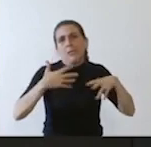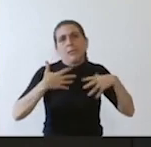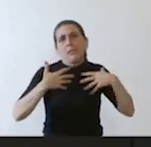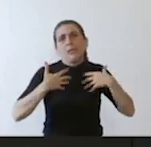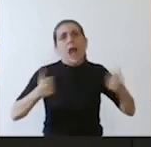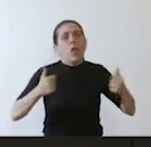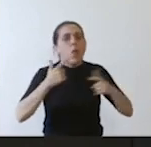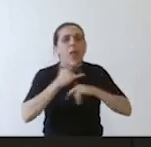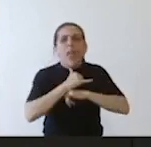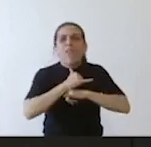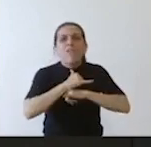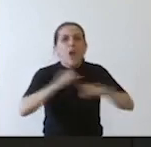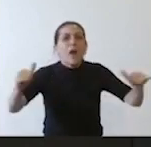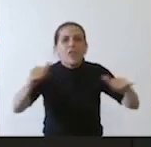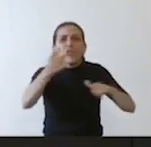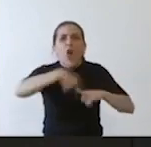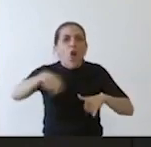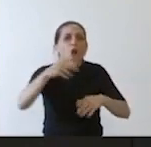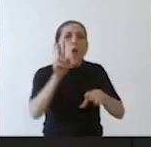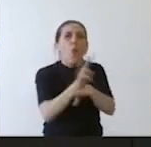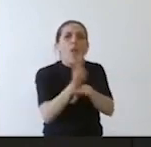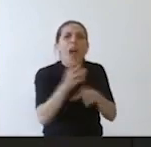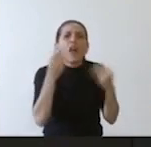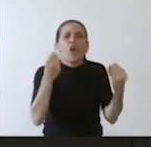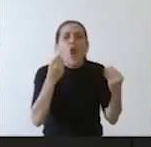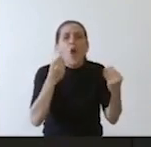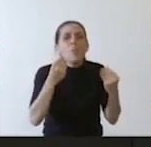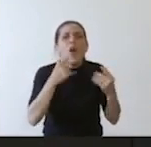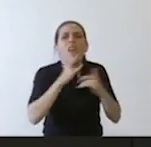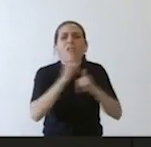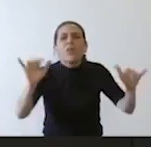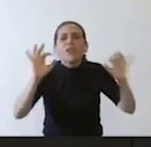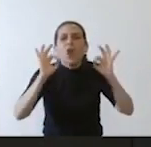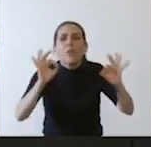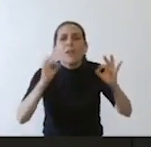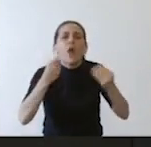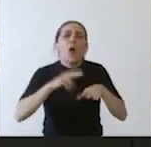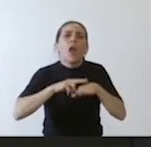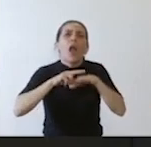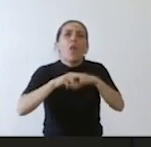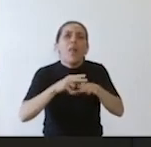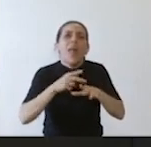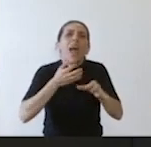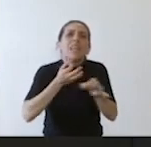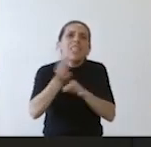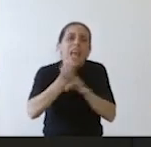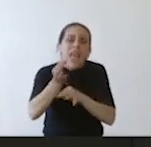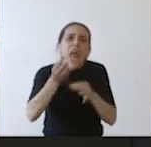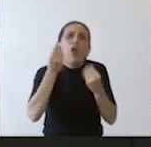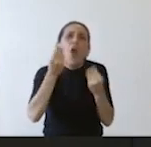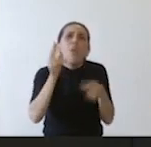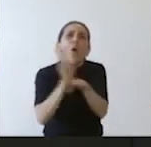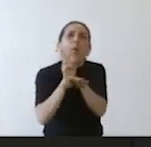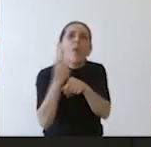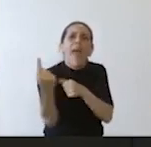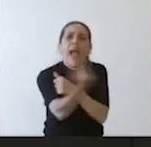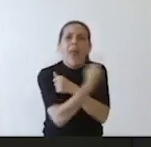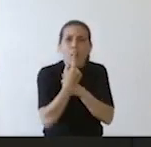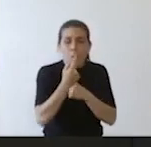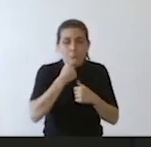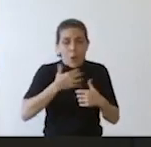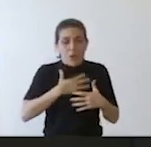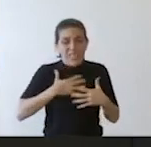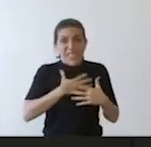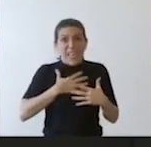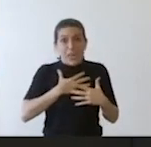de la información en forma transparente, oportuna y basada en la evidencia sobre las recomendaciones para que la población sepa que ante síntomas,